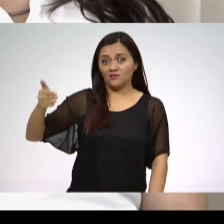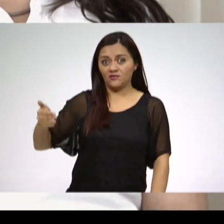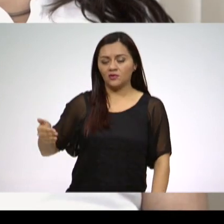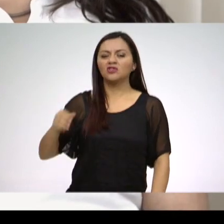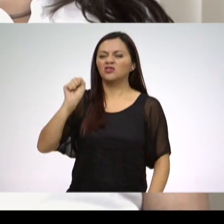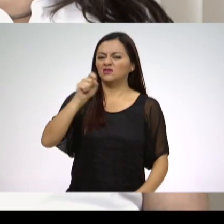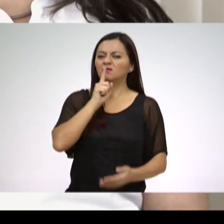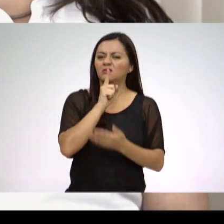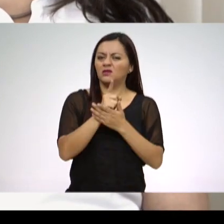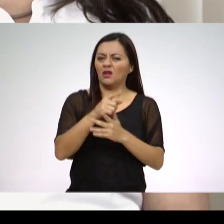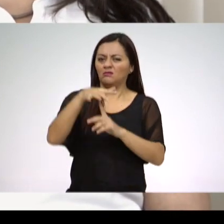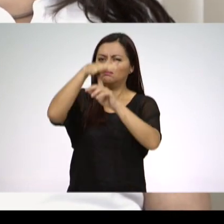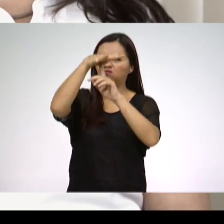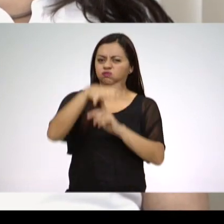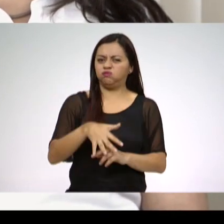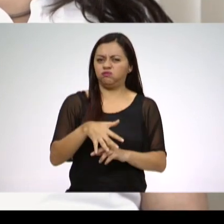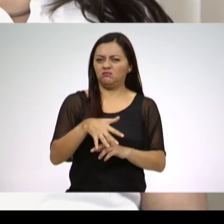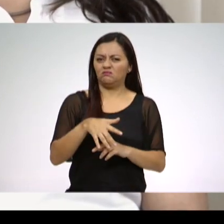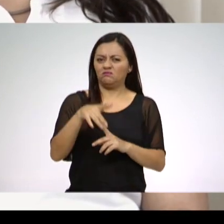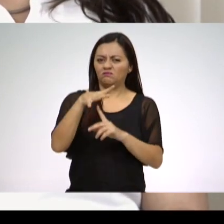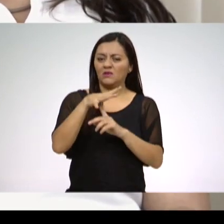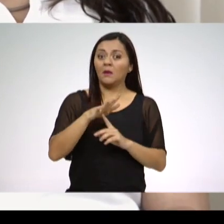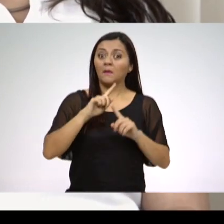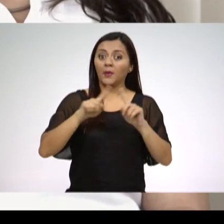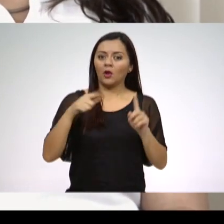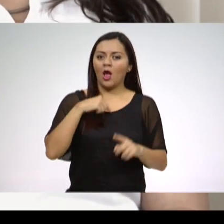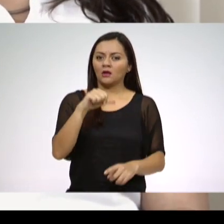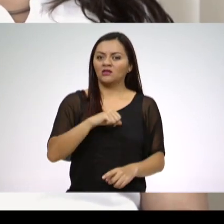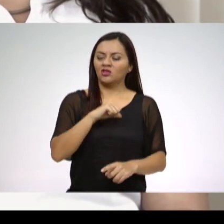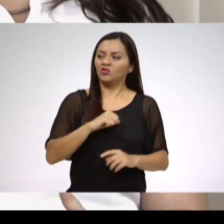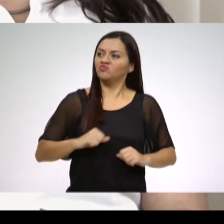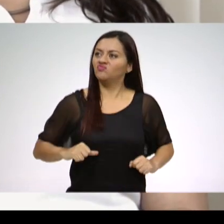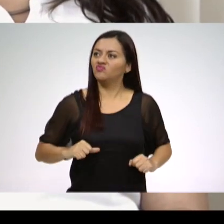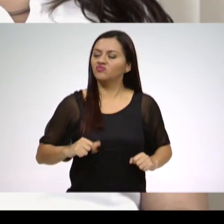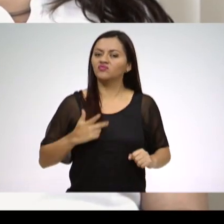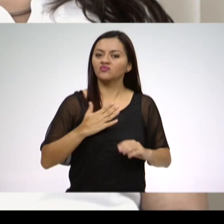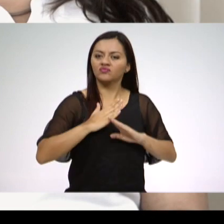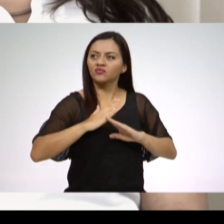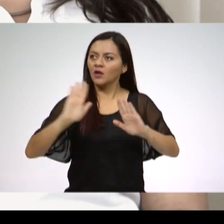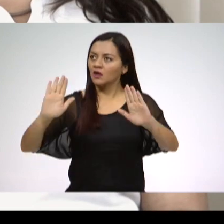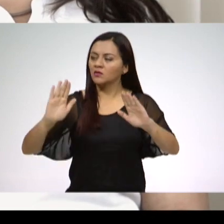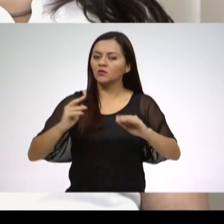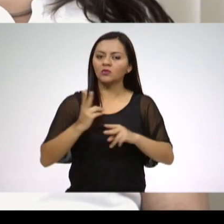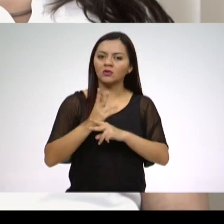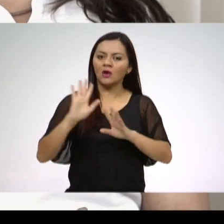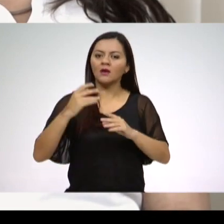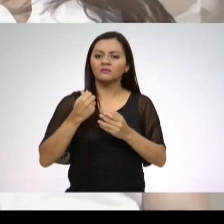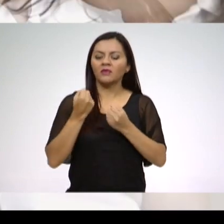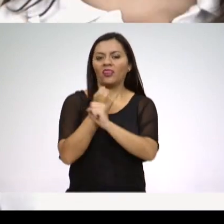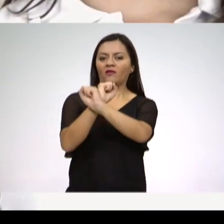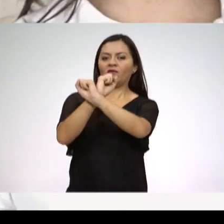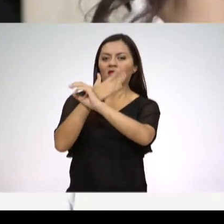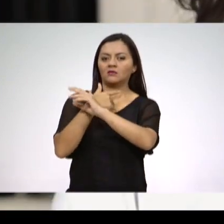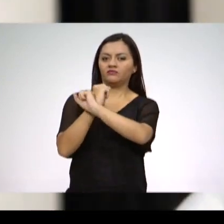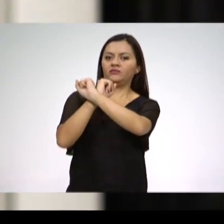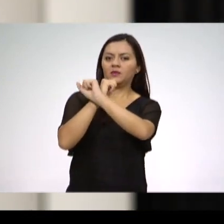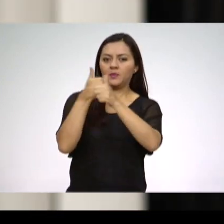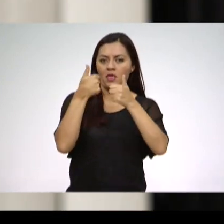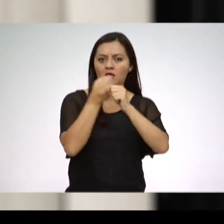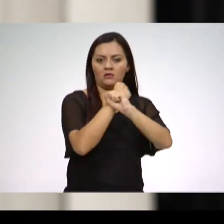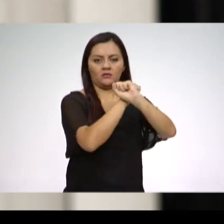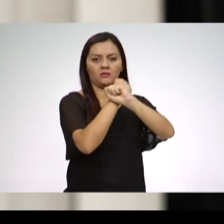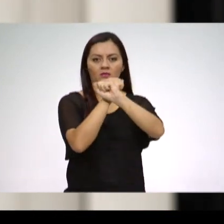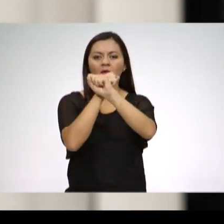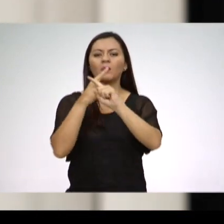alguna vez. Pero tal vez fue mi actitud la que hizo que se frenen. O sea, supe defenderme en el momento. Era la típica